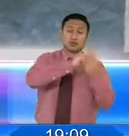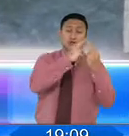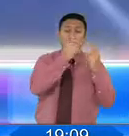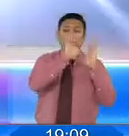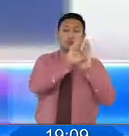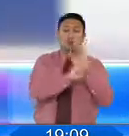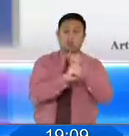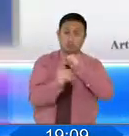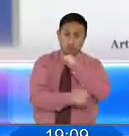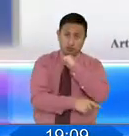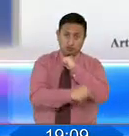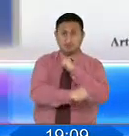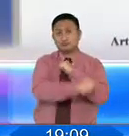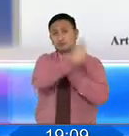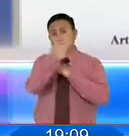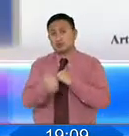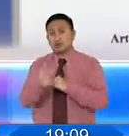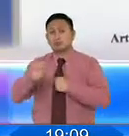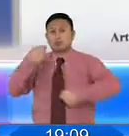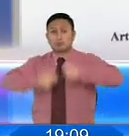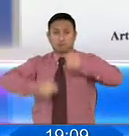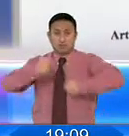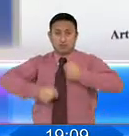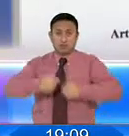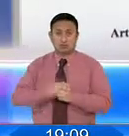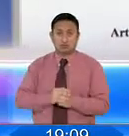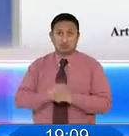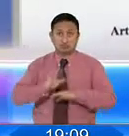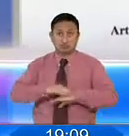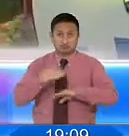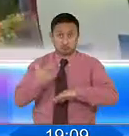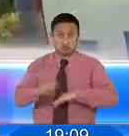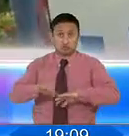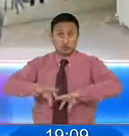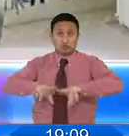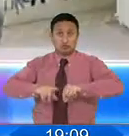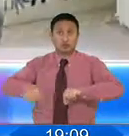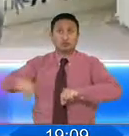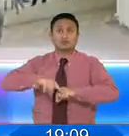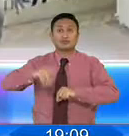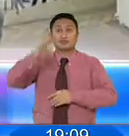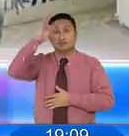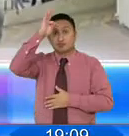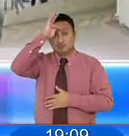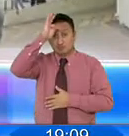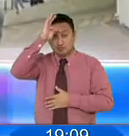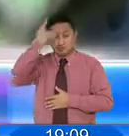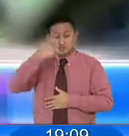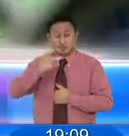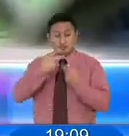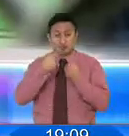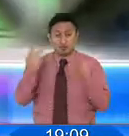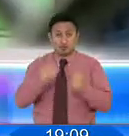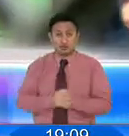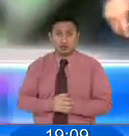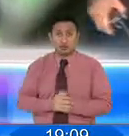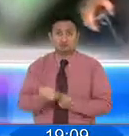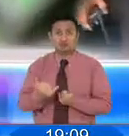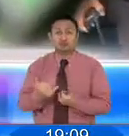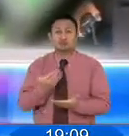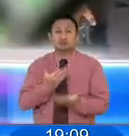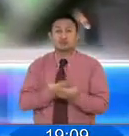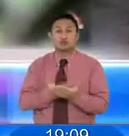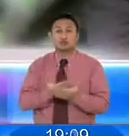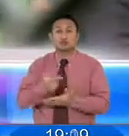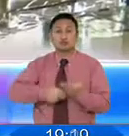y otra se entregó en mayo luego de que salió a la luz la corrupción en el sistema de salud pública por lo cual la propuesta se enfoque en la contratación pública